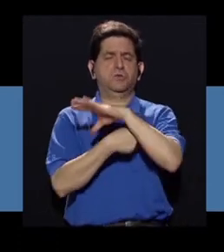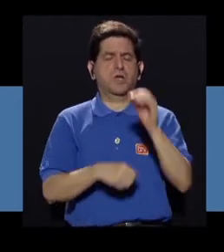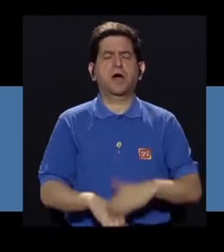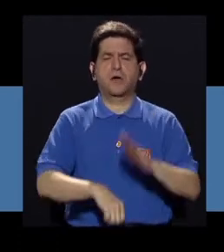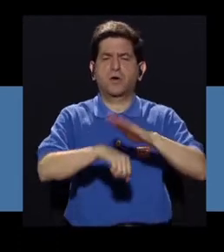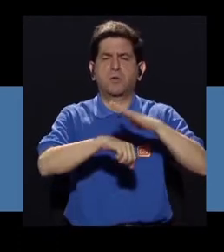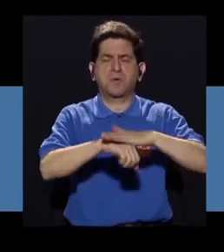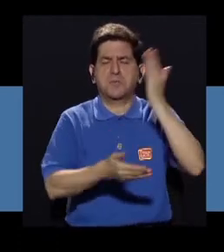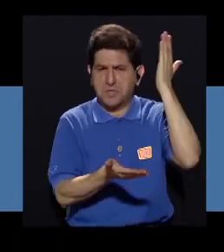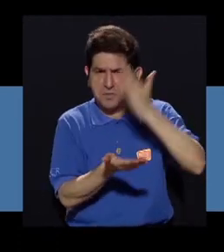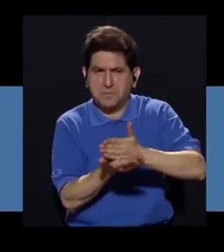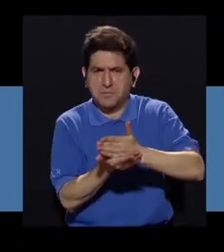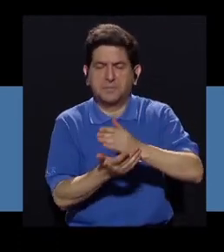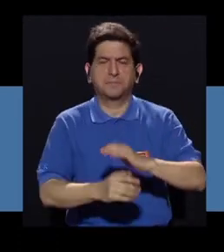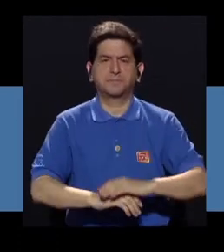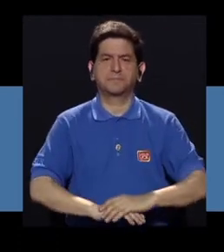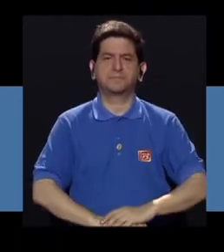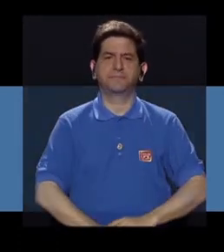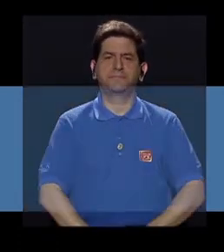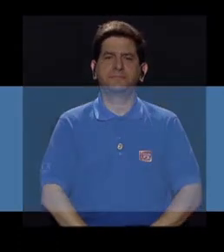sin dejarme caer.